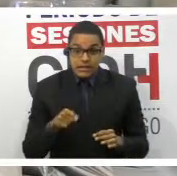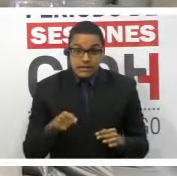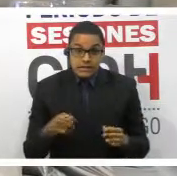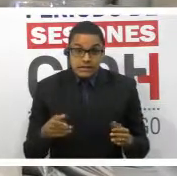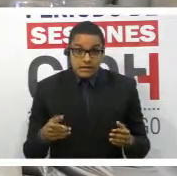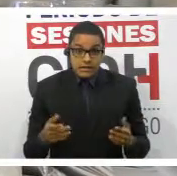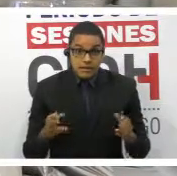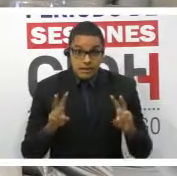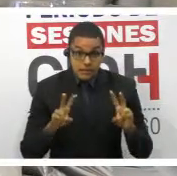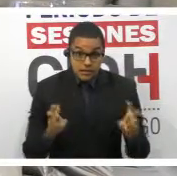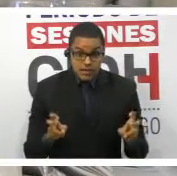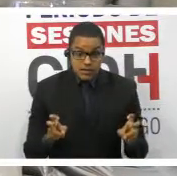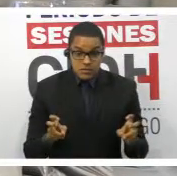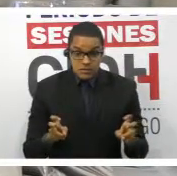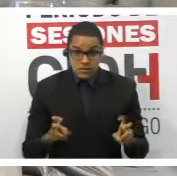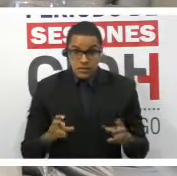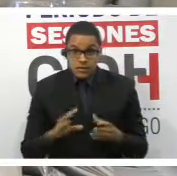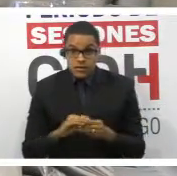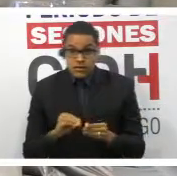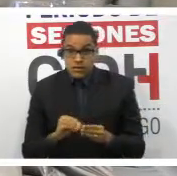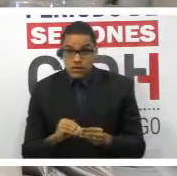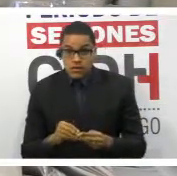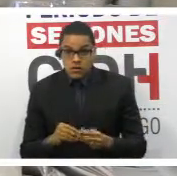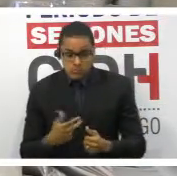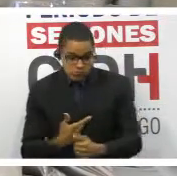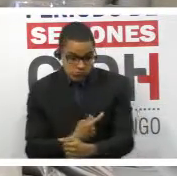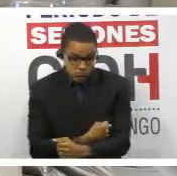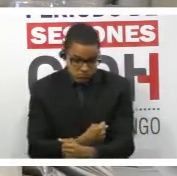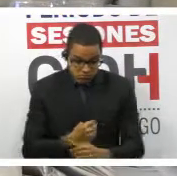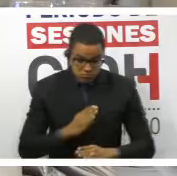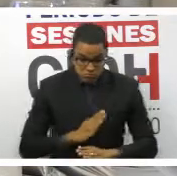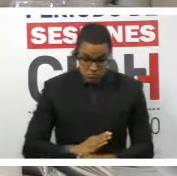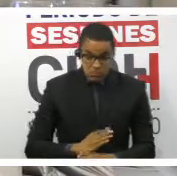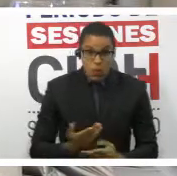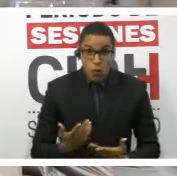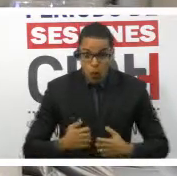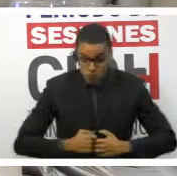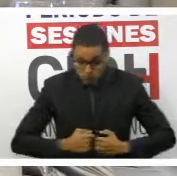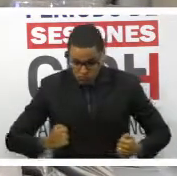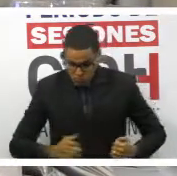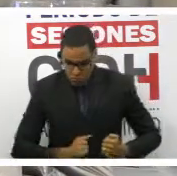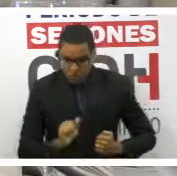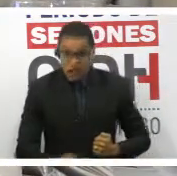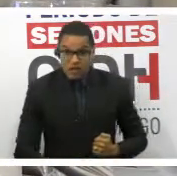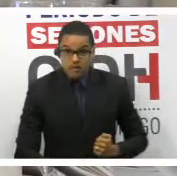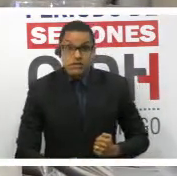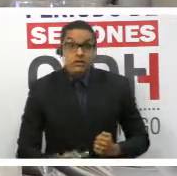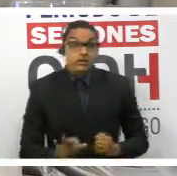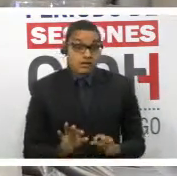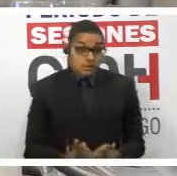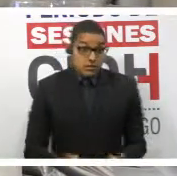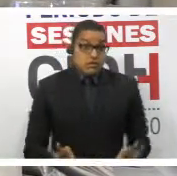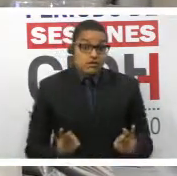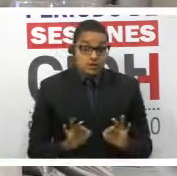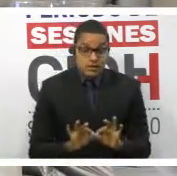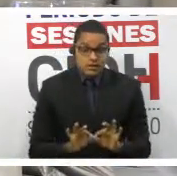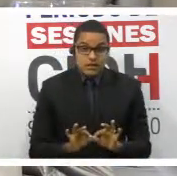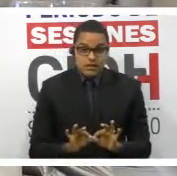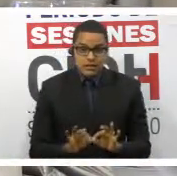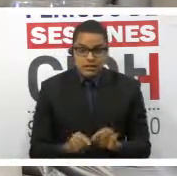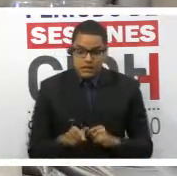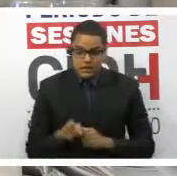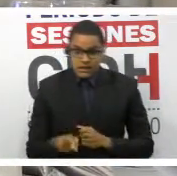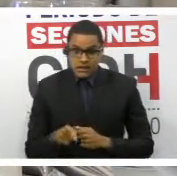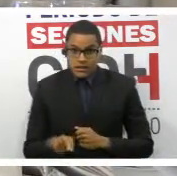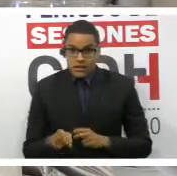y abortos forzados porque ahí tenemos una actuación muy compleja de vulnerabilidades